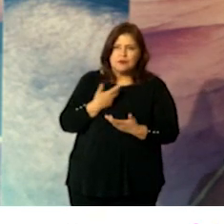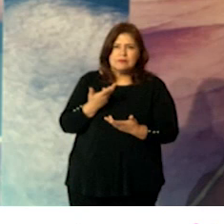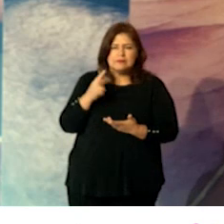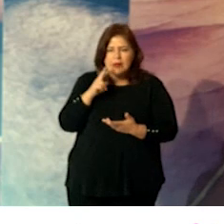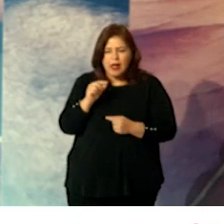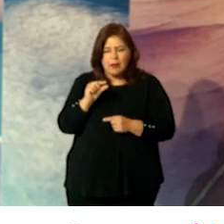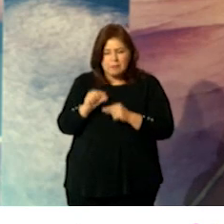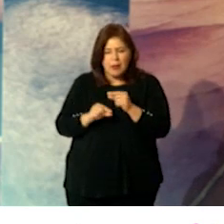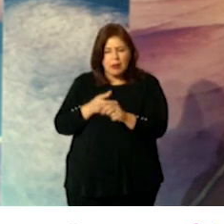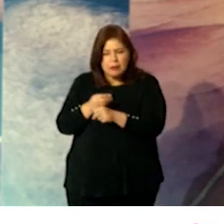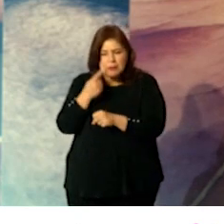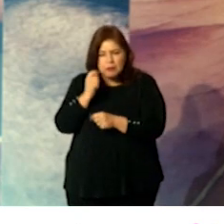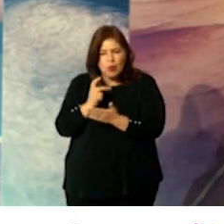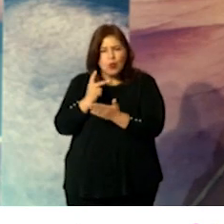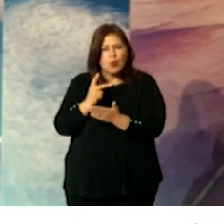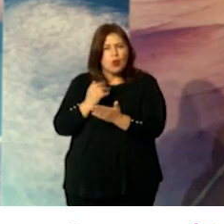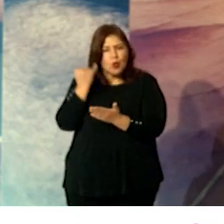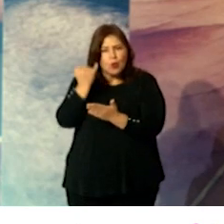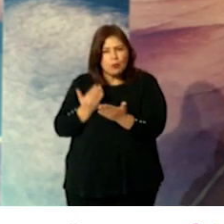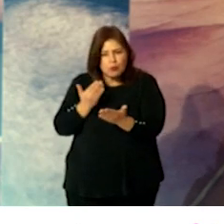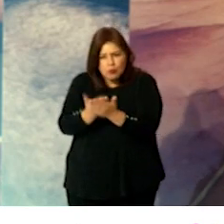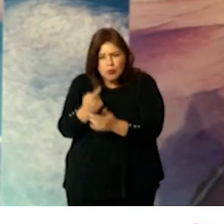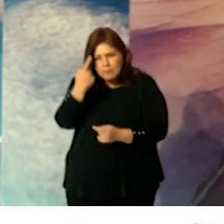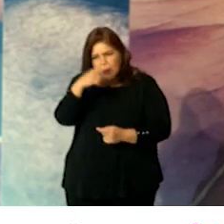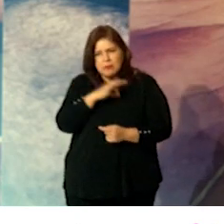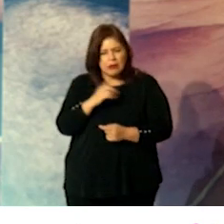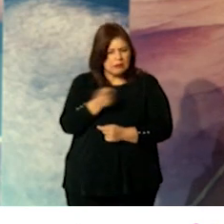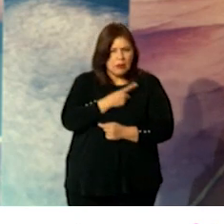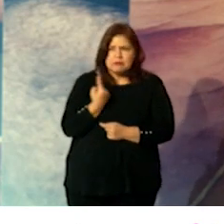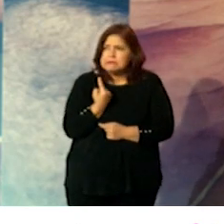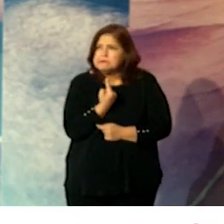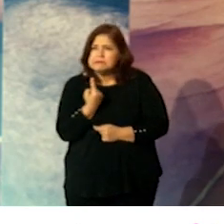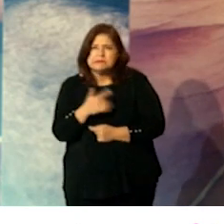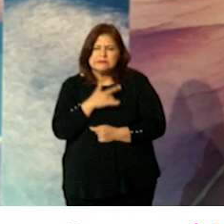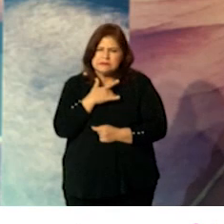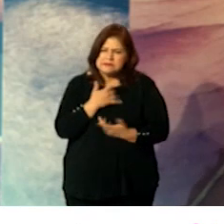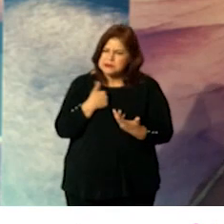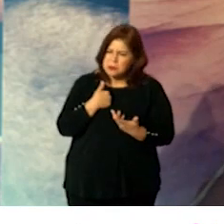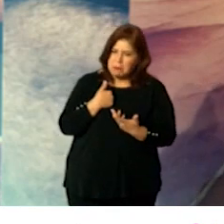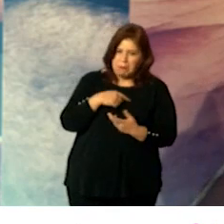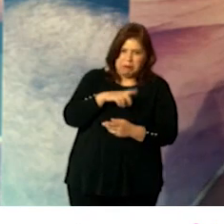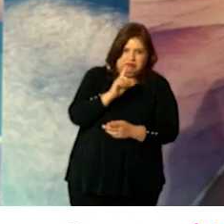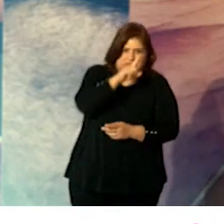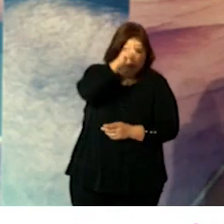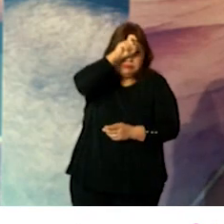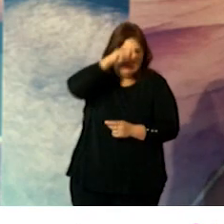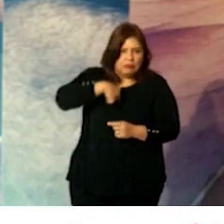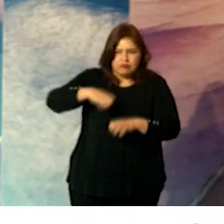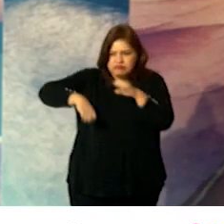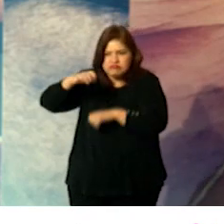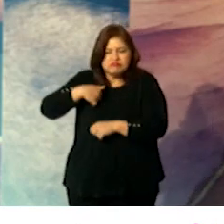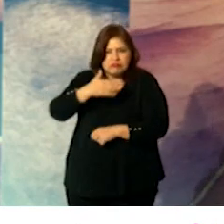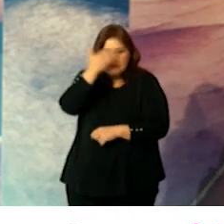el desarrollo de una propuesta como para abordar el tema de la soledad en la tercera edad. Yo no tengo idea, no podría abordarlo porque no lo